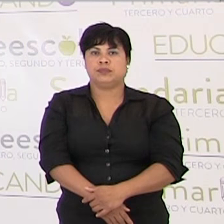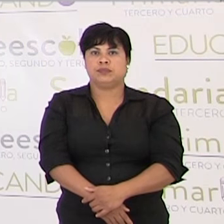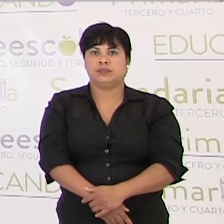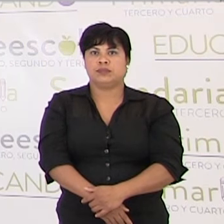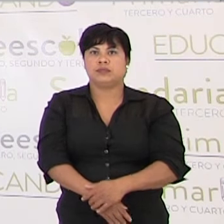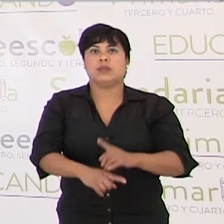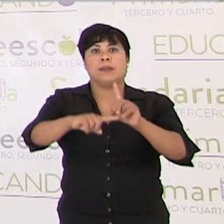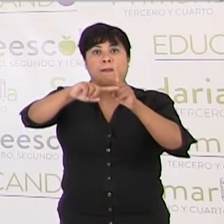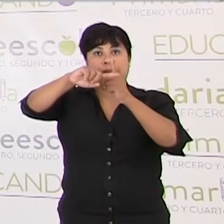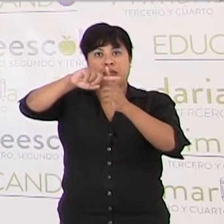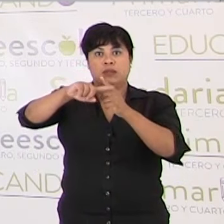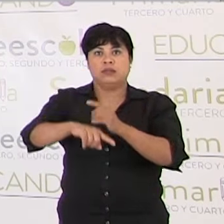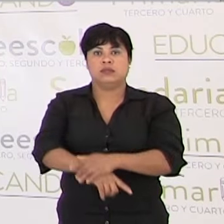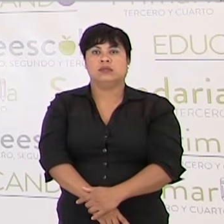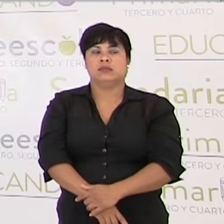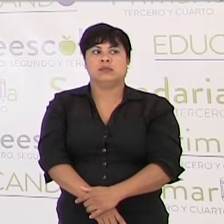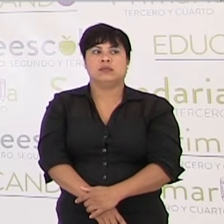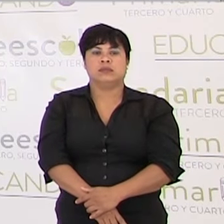más